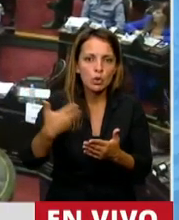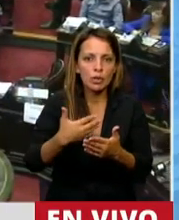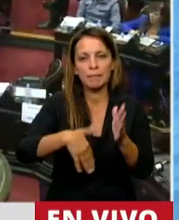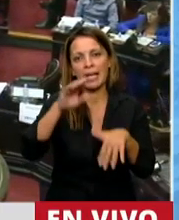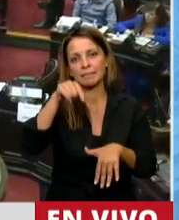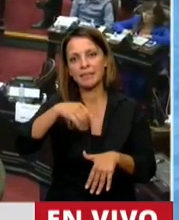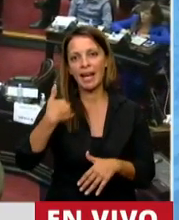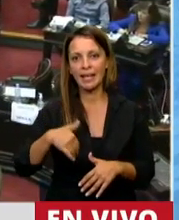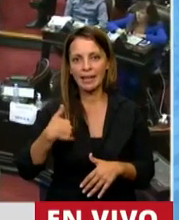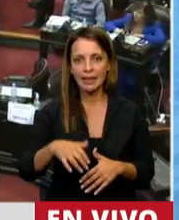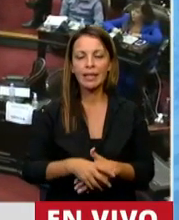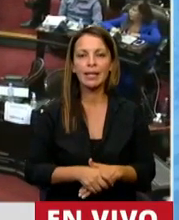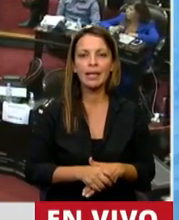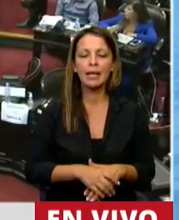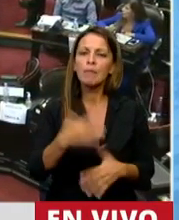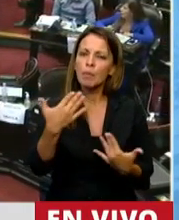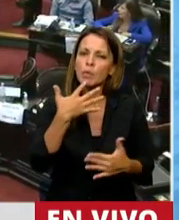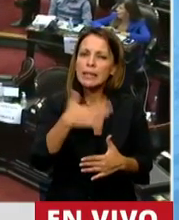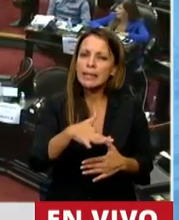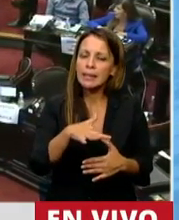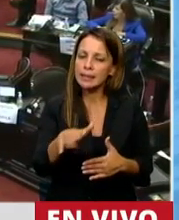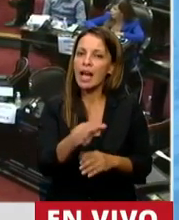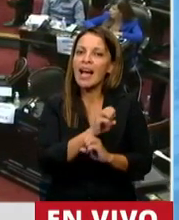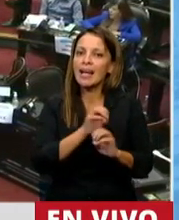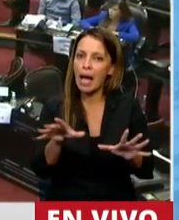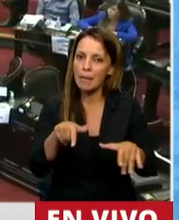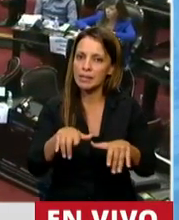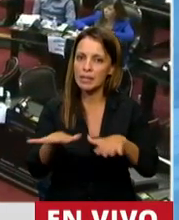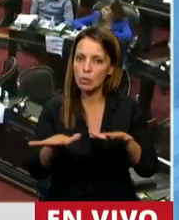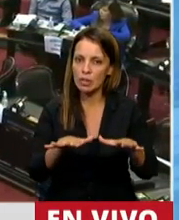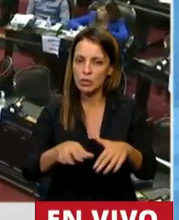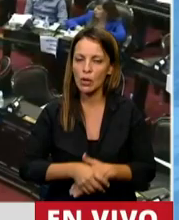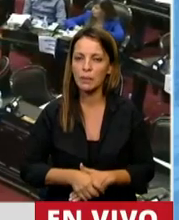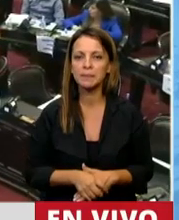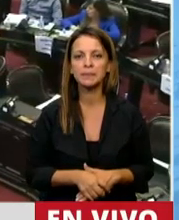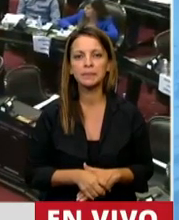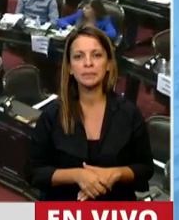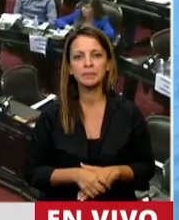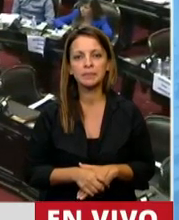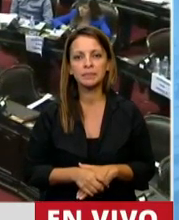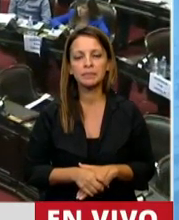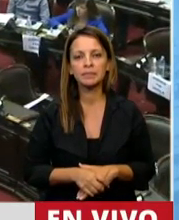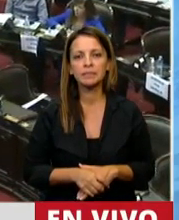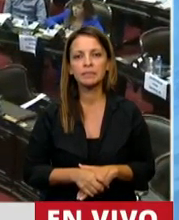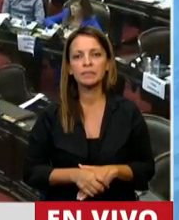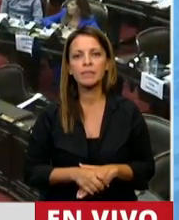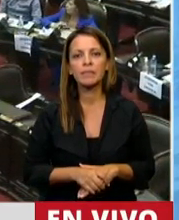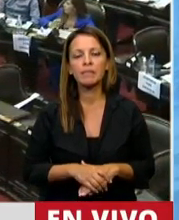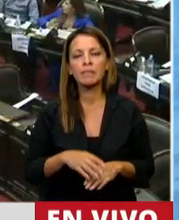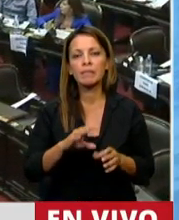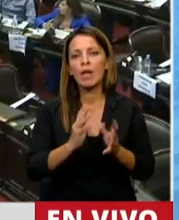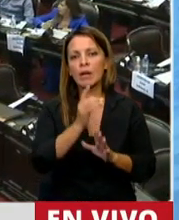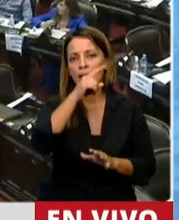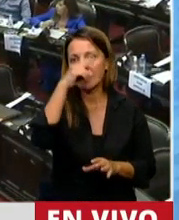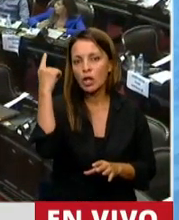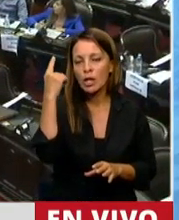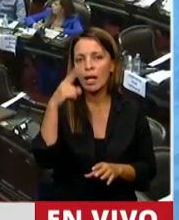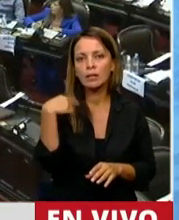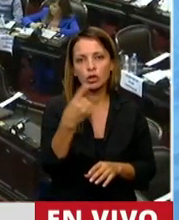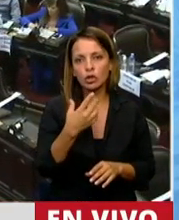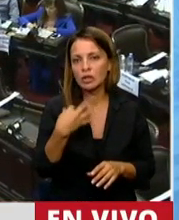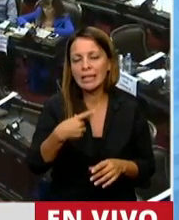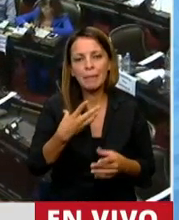particular, podrán comprender la gravedad de esto que estamos viviendo y que estamos viendo. A nivel nacional hemos defendido la